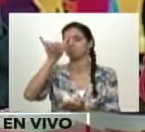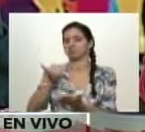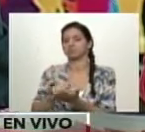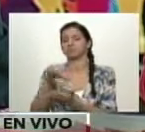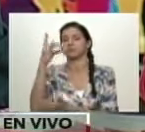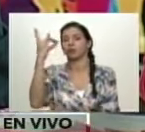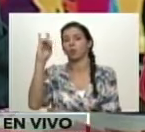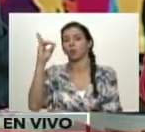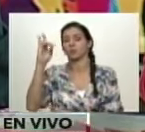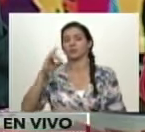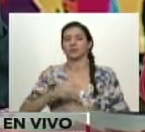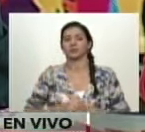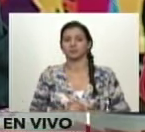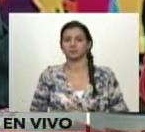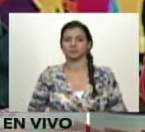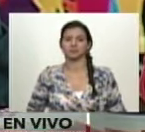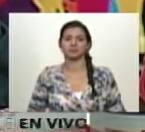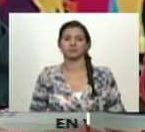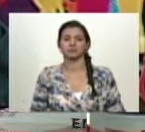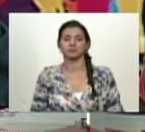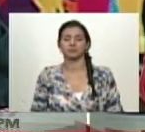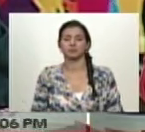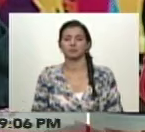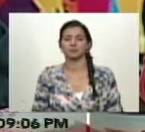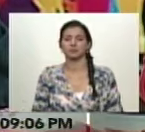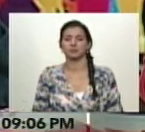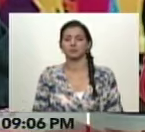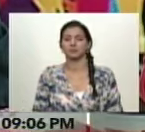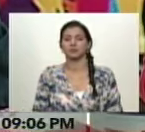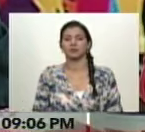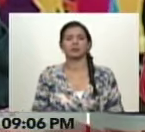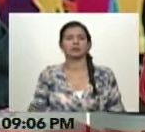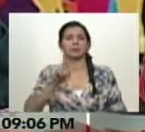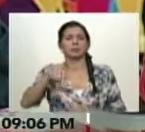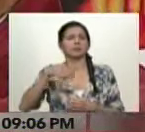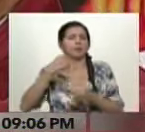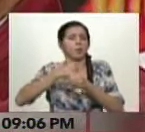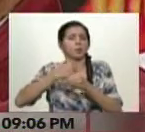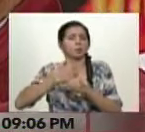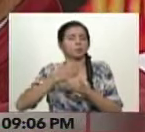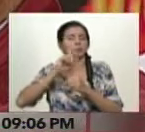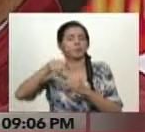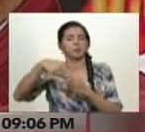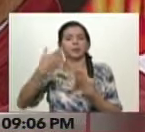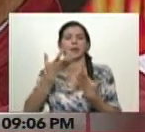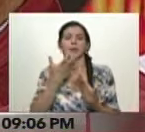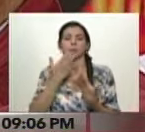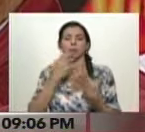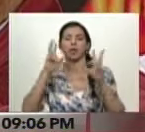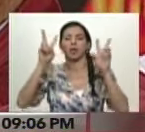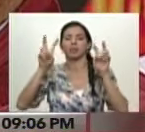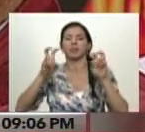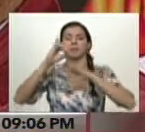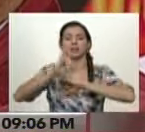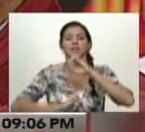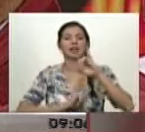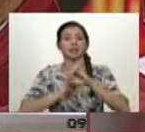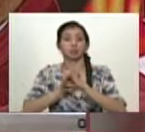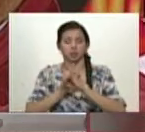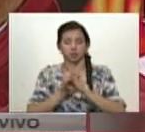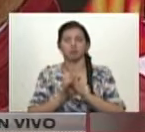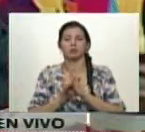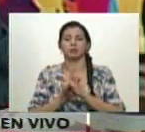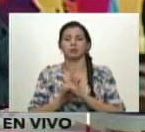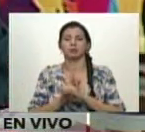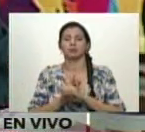a Cochabamba. Entre otras de sus tareas, en este caso en el campo internacional, Evo le